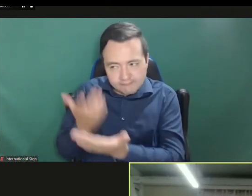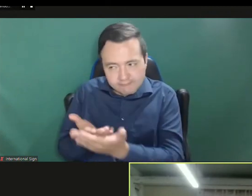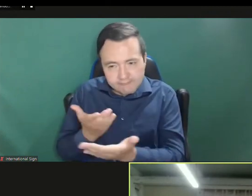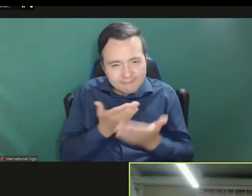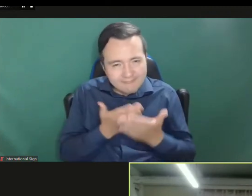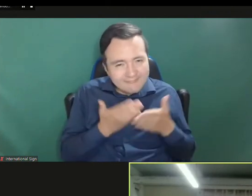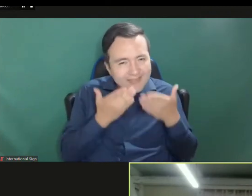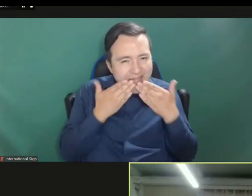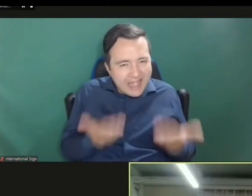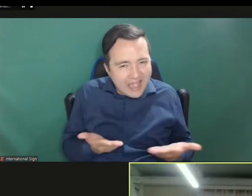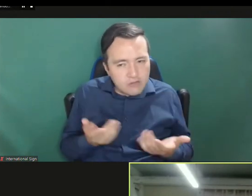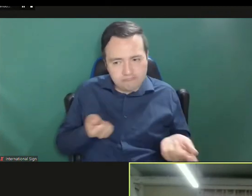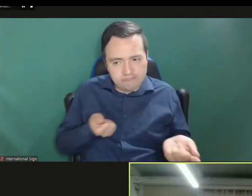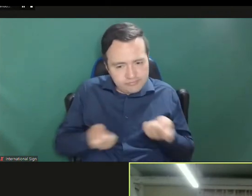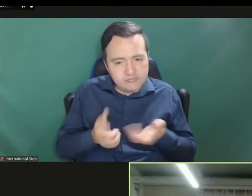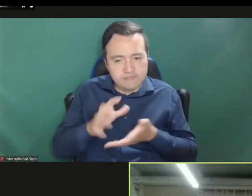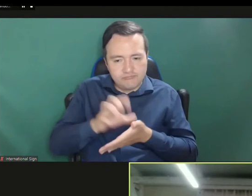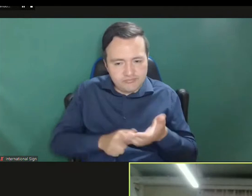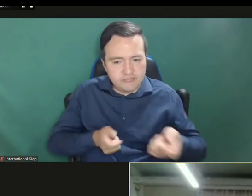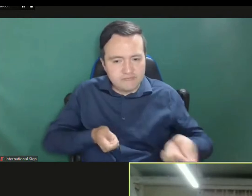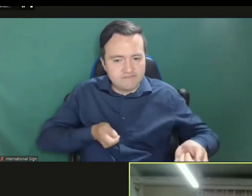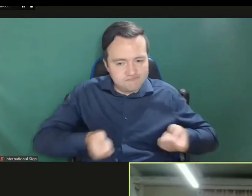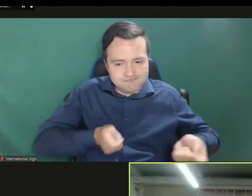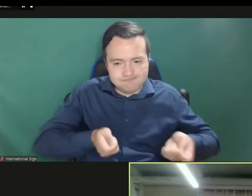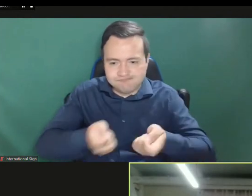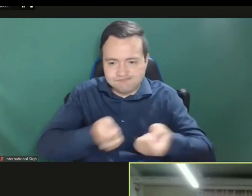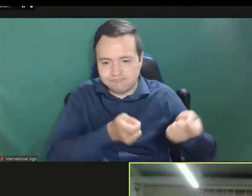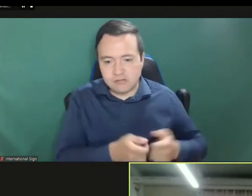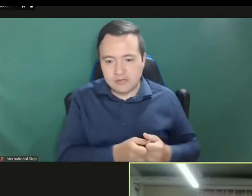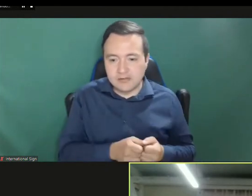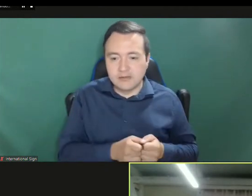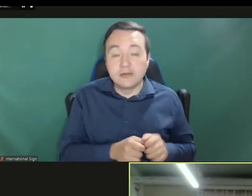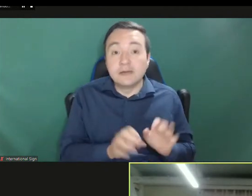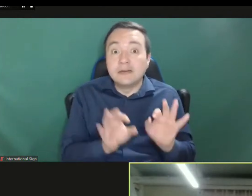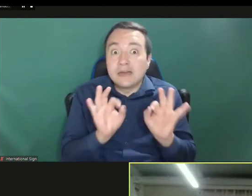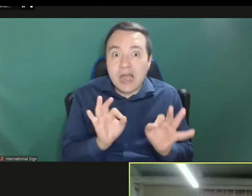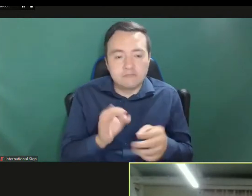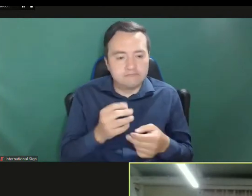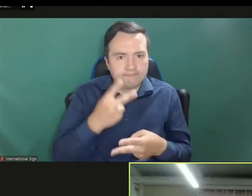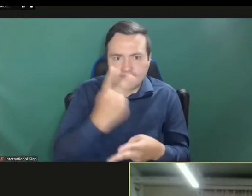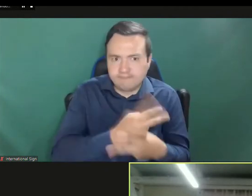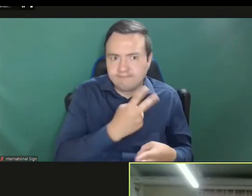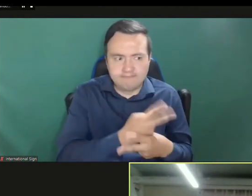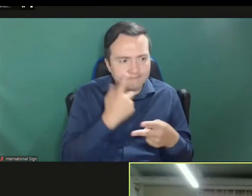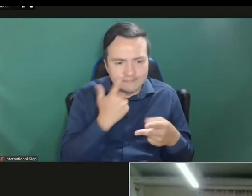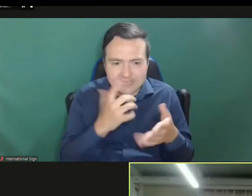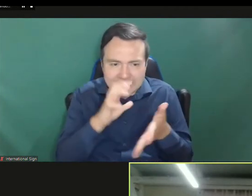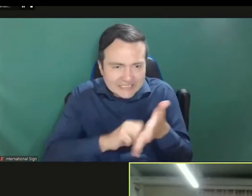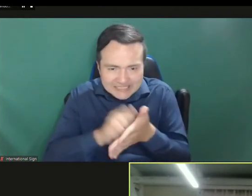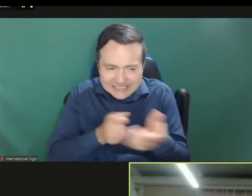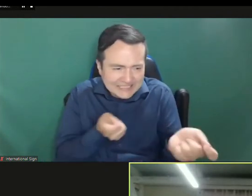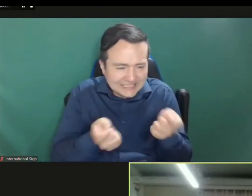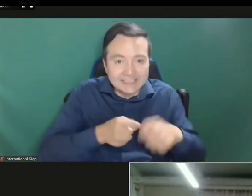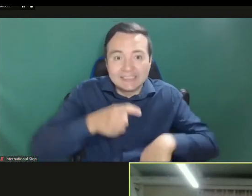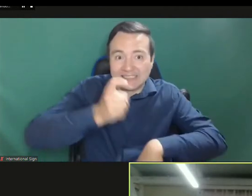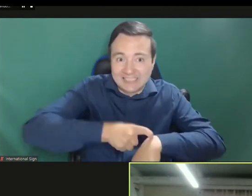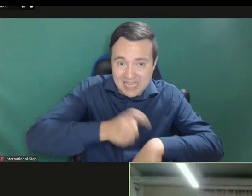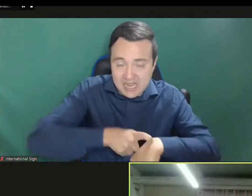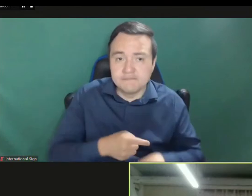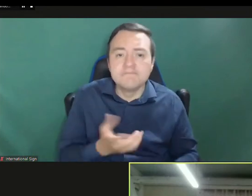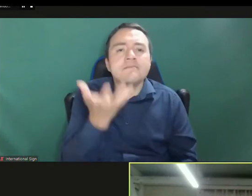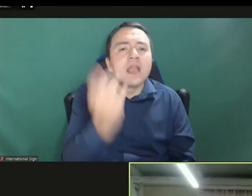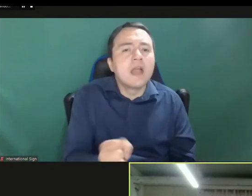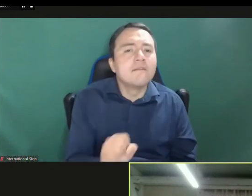y control de la cnt y sus factores de riesgo en este en esta época ya con el apoyo de lópez